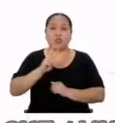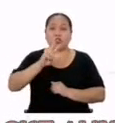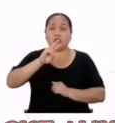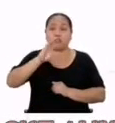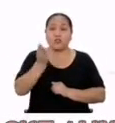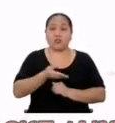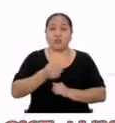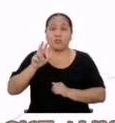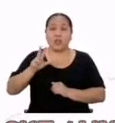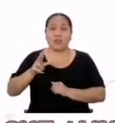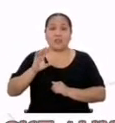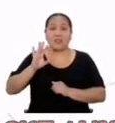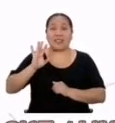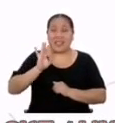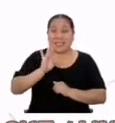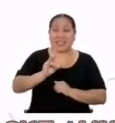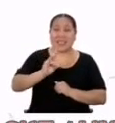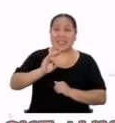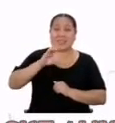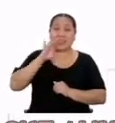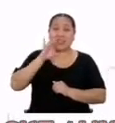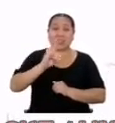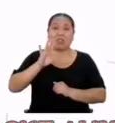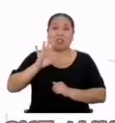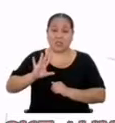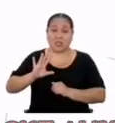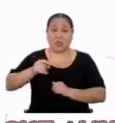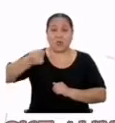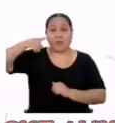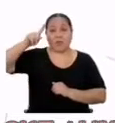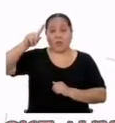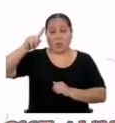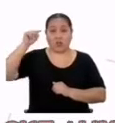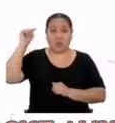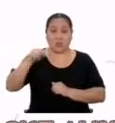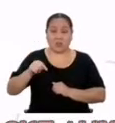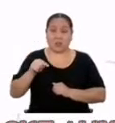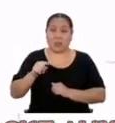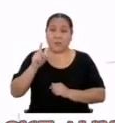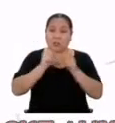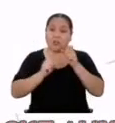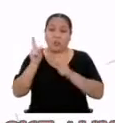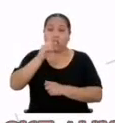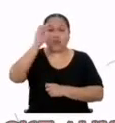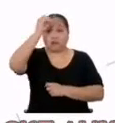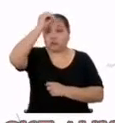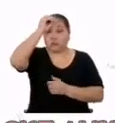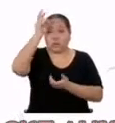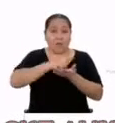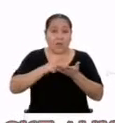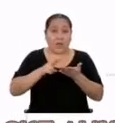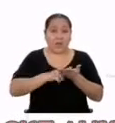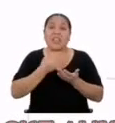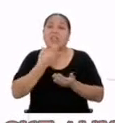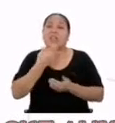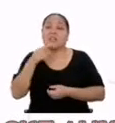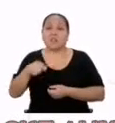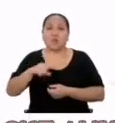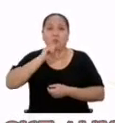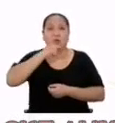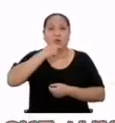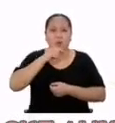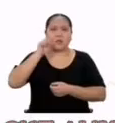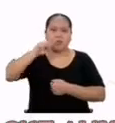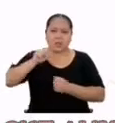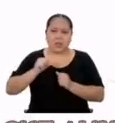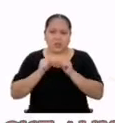775 millones de adultos iletrados del mundo son mujeres. Y a pesar de algunos avances en educación